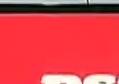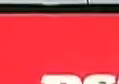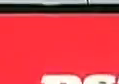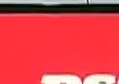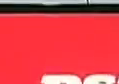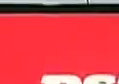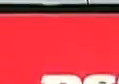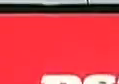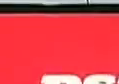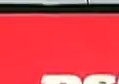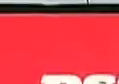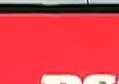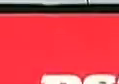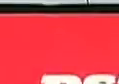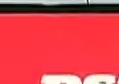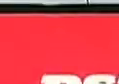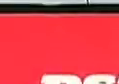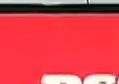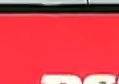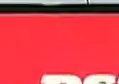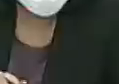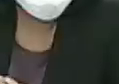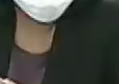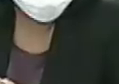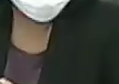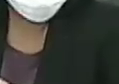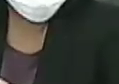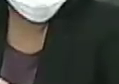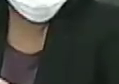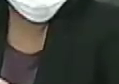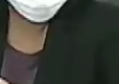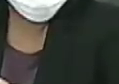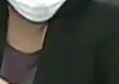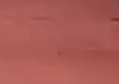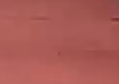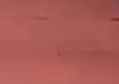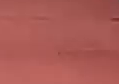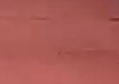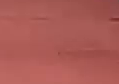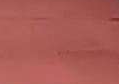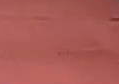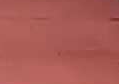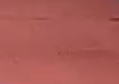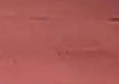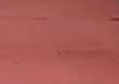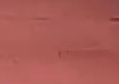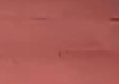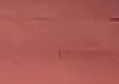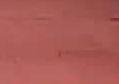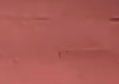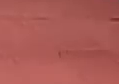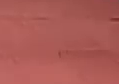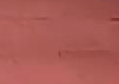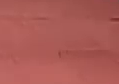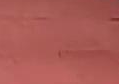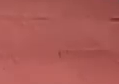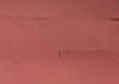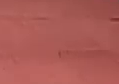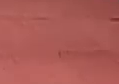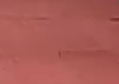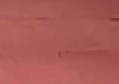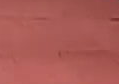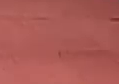sectoriales, los enlaces estadales, la Secretaria General de la